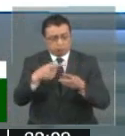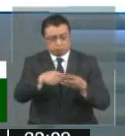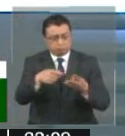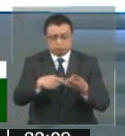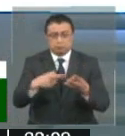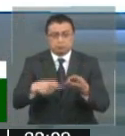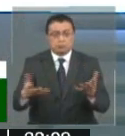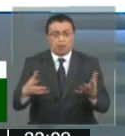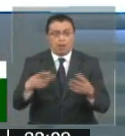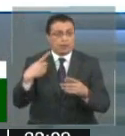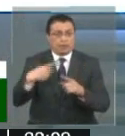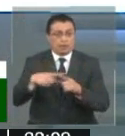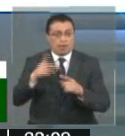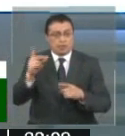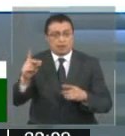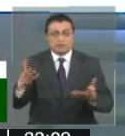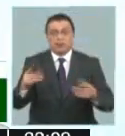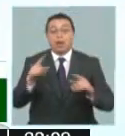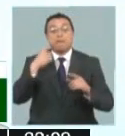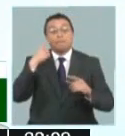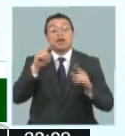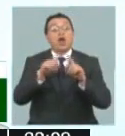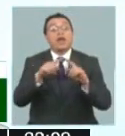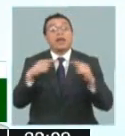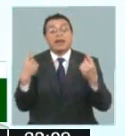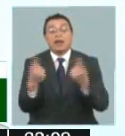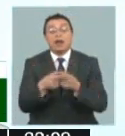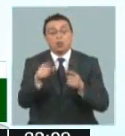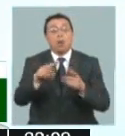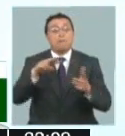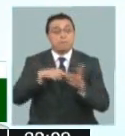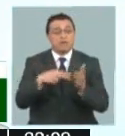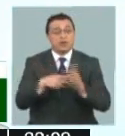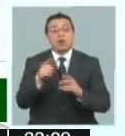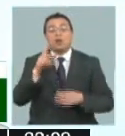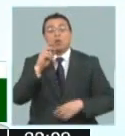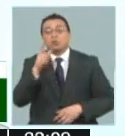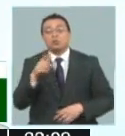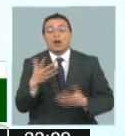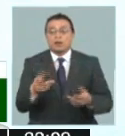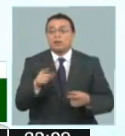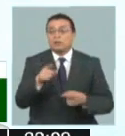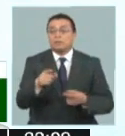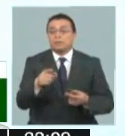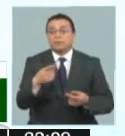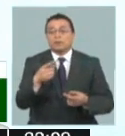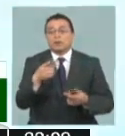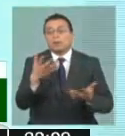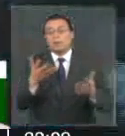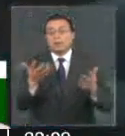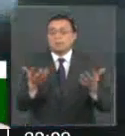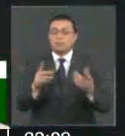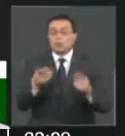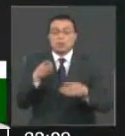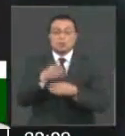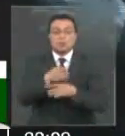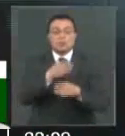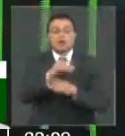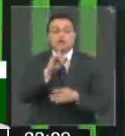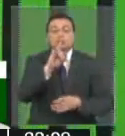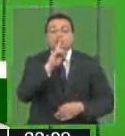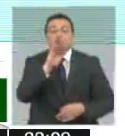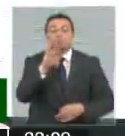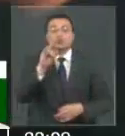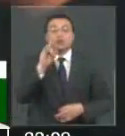Uh-huh. Distintas discapacidades. Pero en general... uno de los problemas, me dices tú, entonces, es que los destinos turísticos no tienen